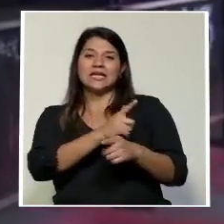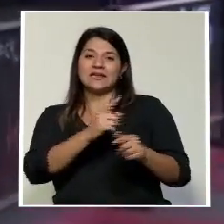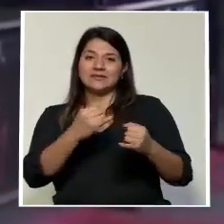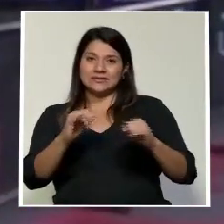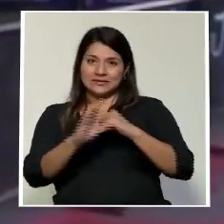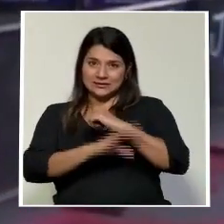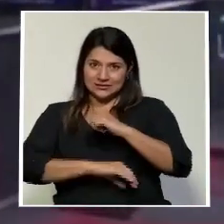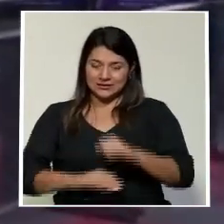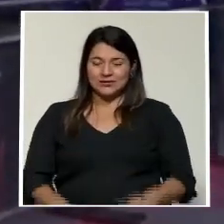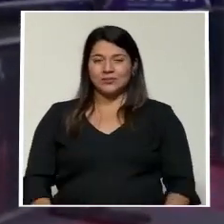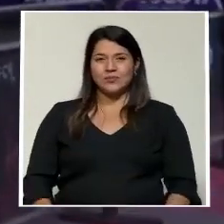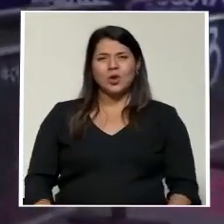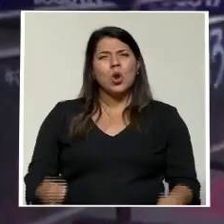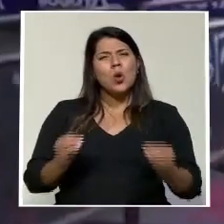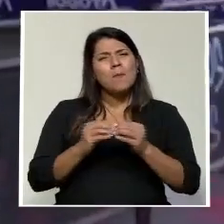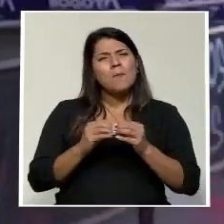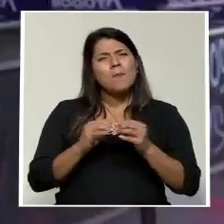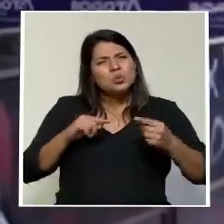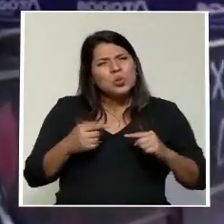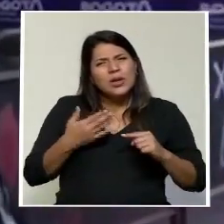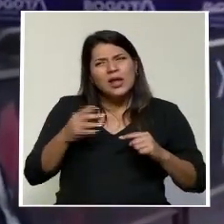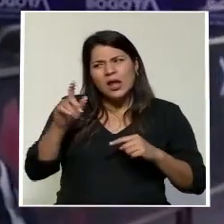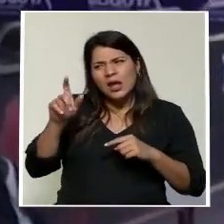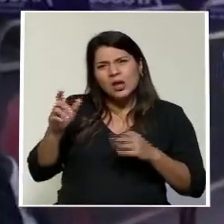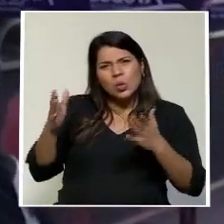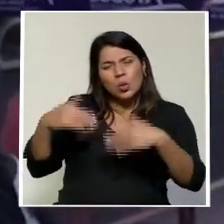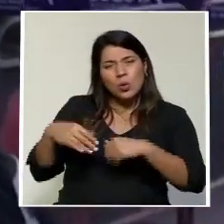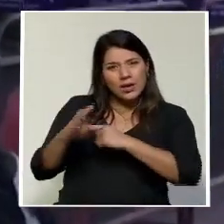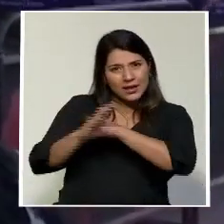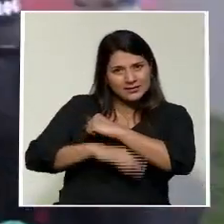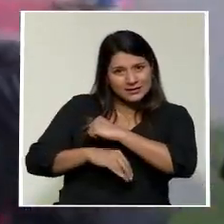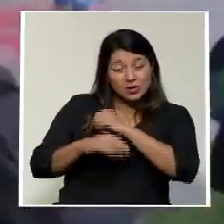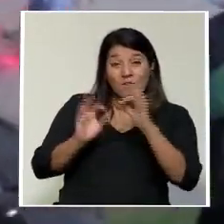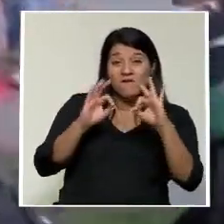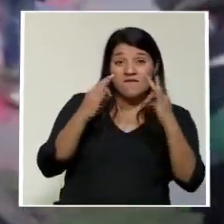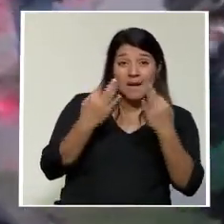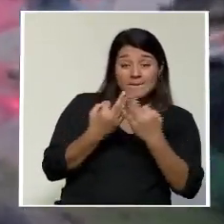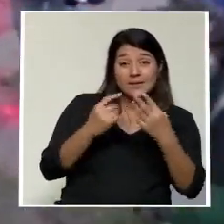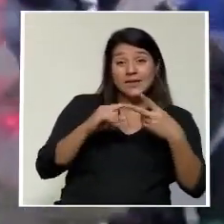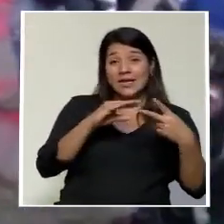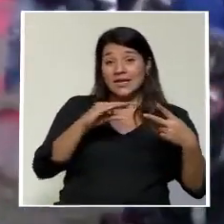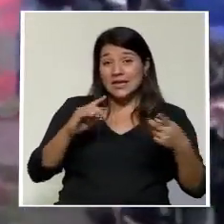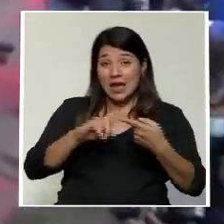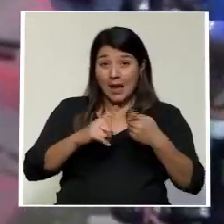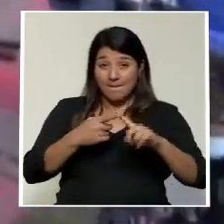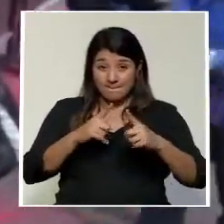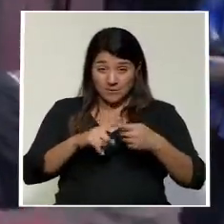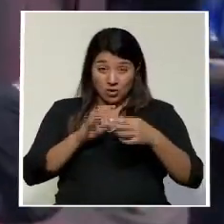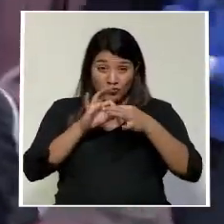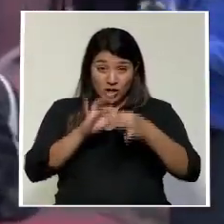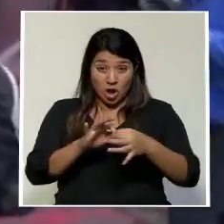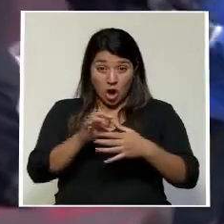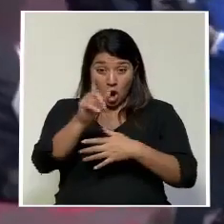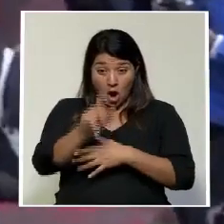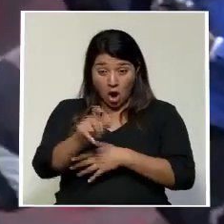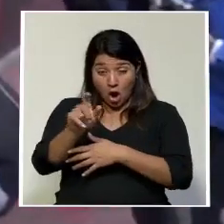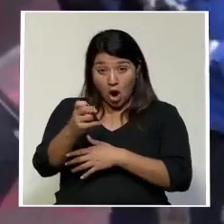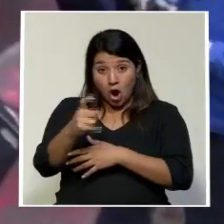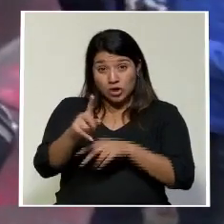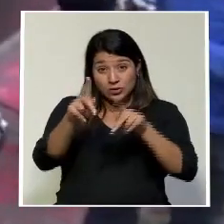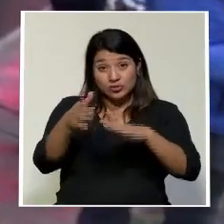lo que más duele es la impunidad familiares y amigos de las 11 personas que murieron tiroteadas hace un año en Colombia durante unas